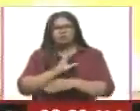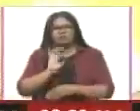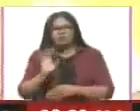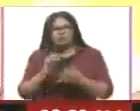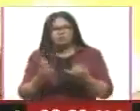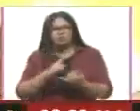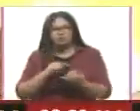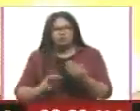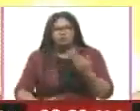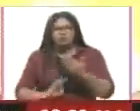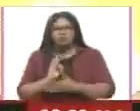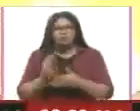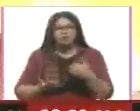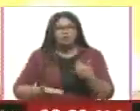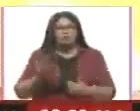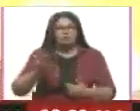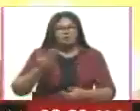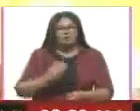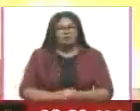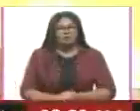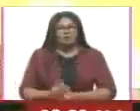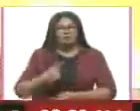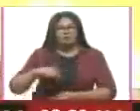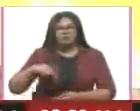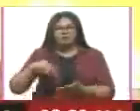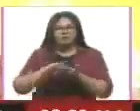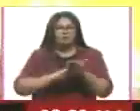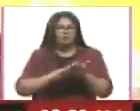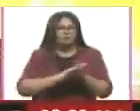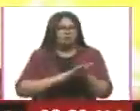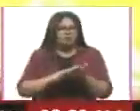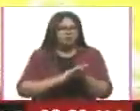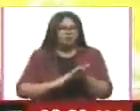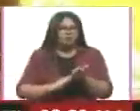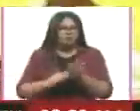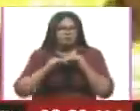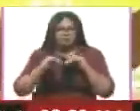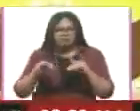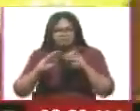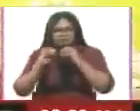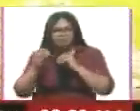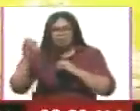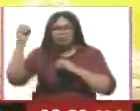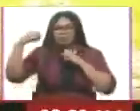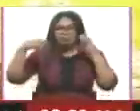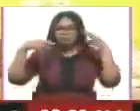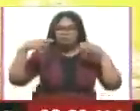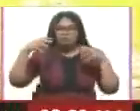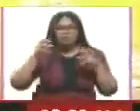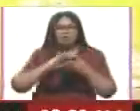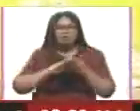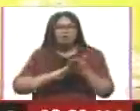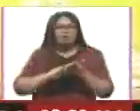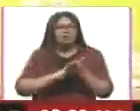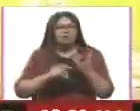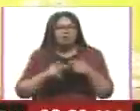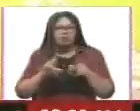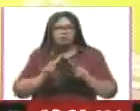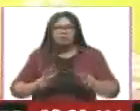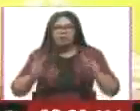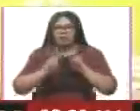era fundamental para hacer esta recuperación. O sea, no era solo impermeabilizar y poner luz, sino era recuperar todos esos valores